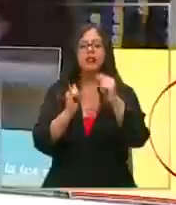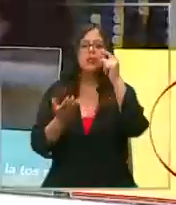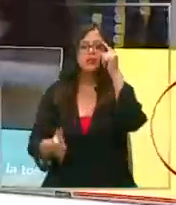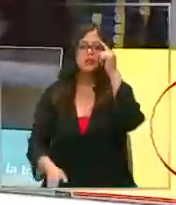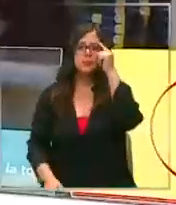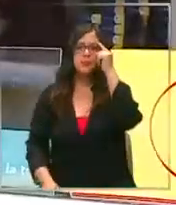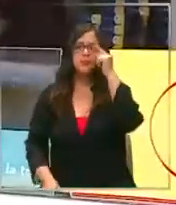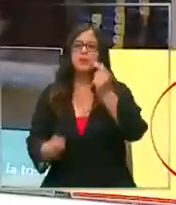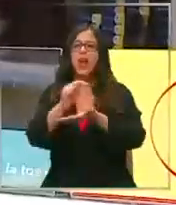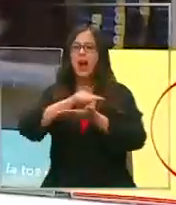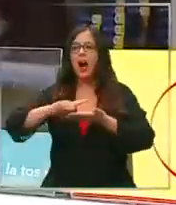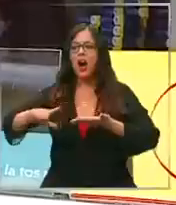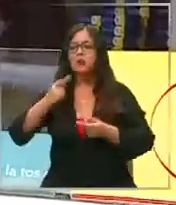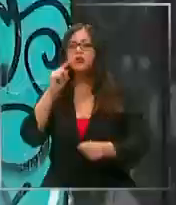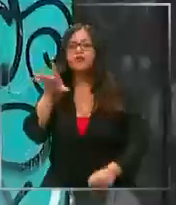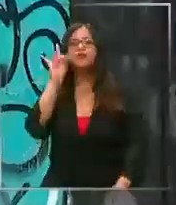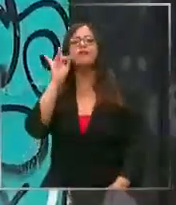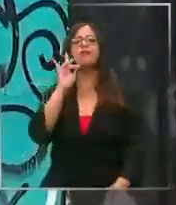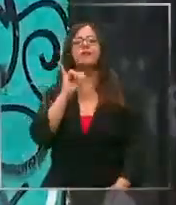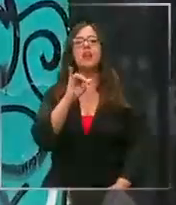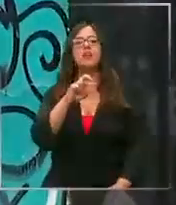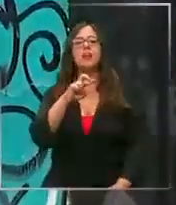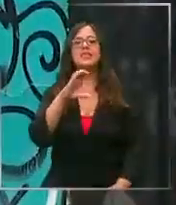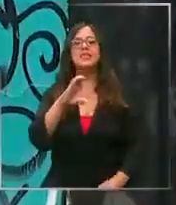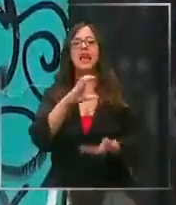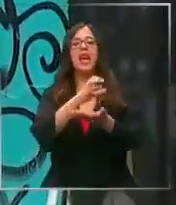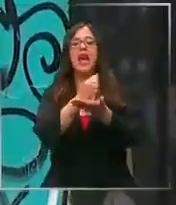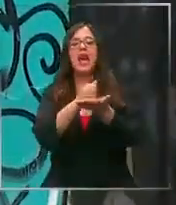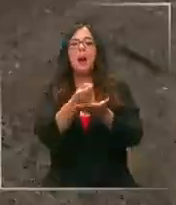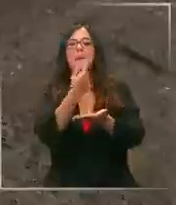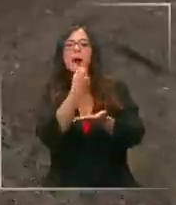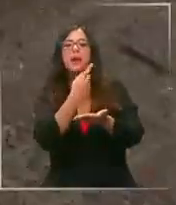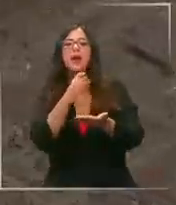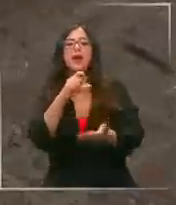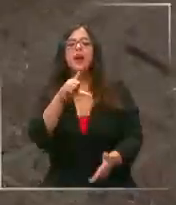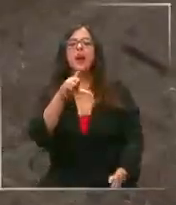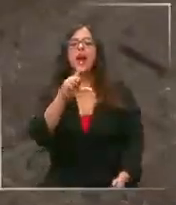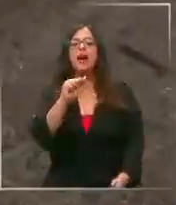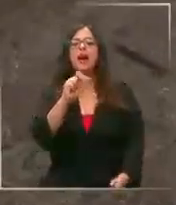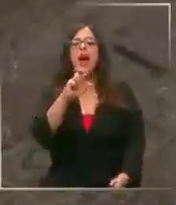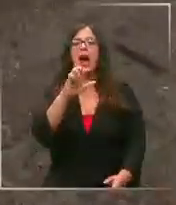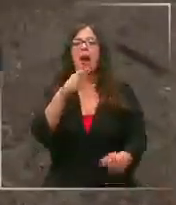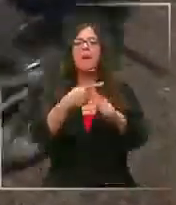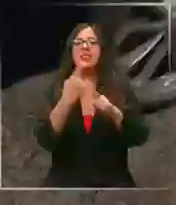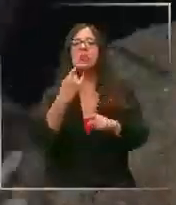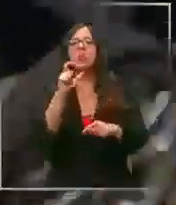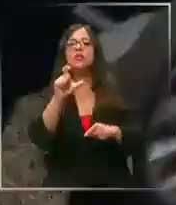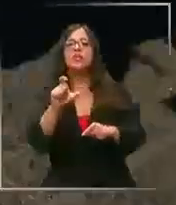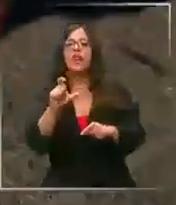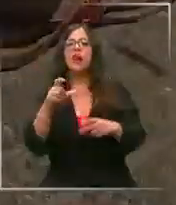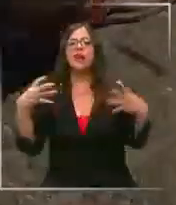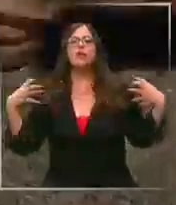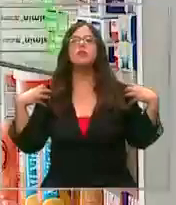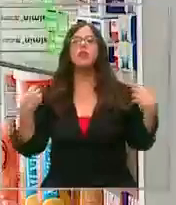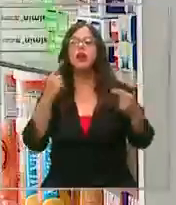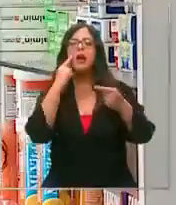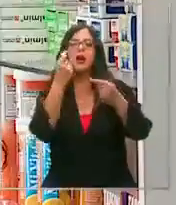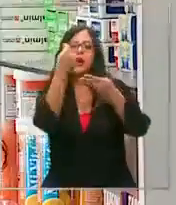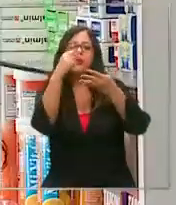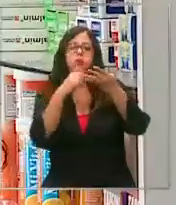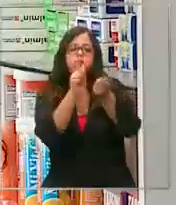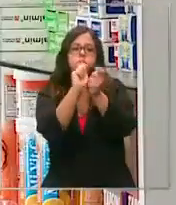en el precio, sí. Aumento que detectó el último IPC de medicamentos realizado por Clapes UC. La medición de la variación mensual de